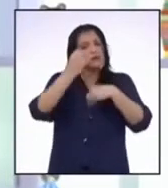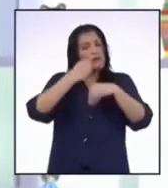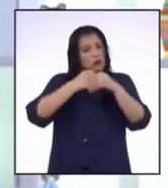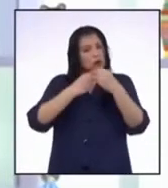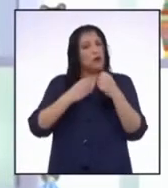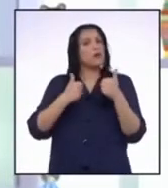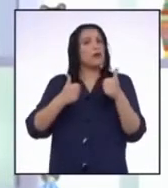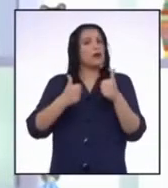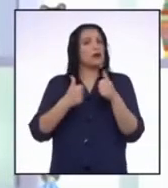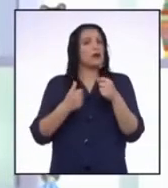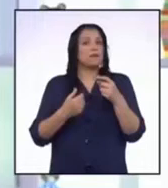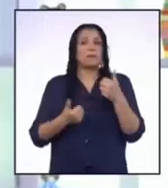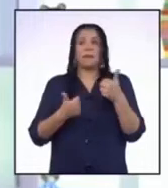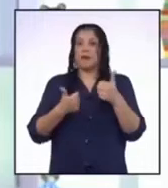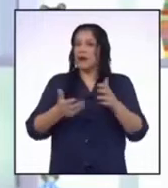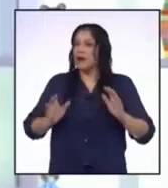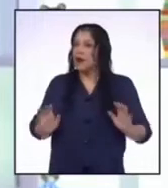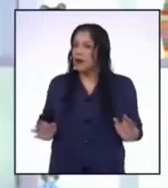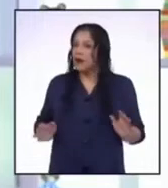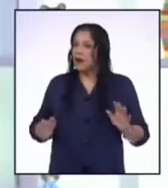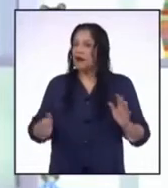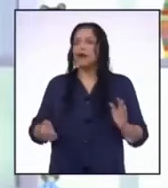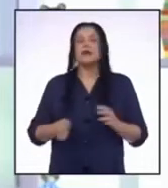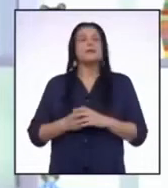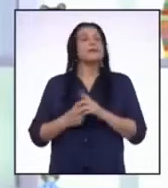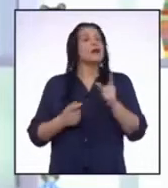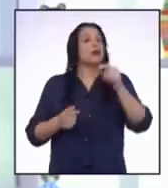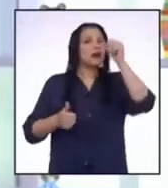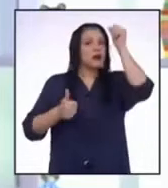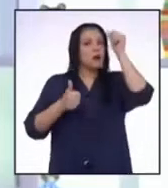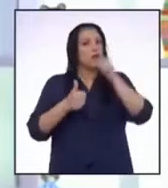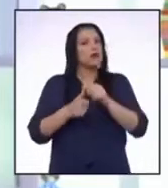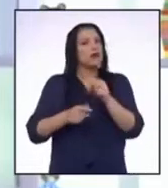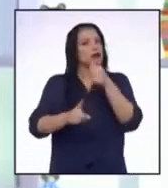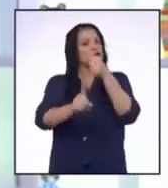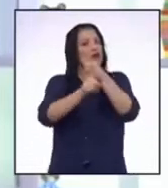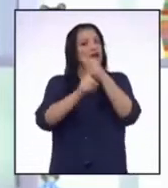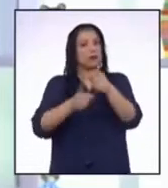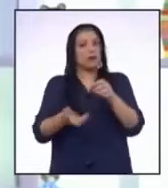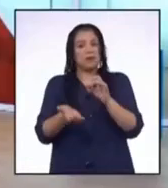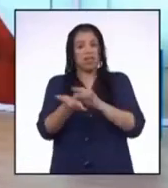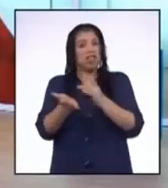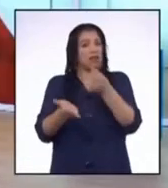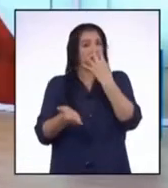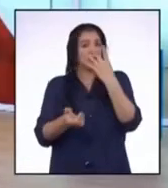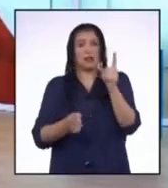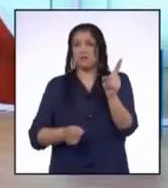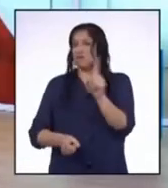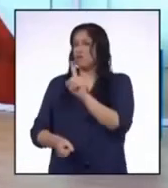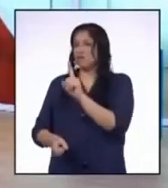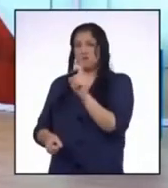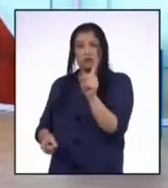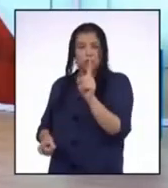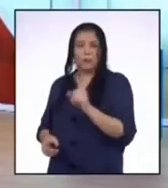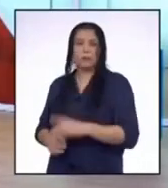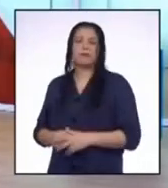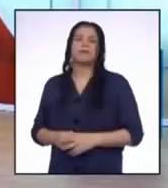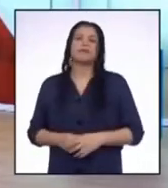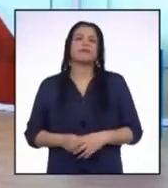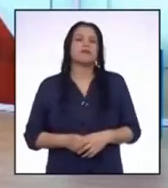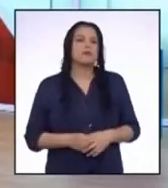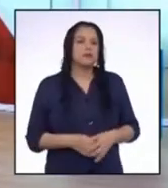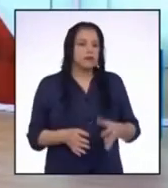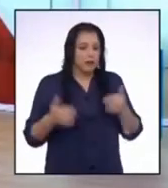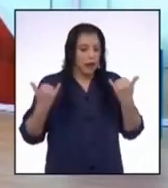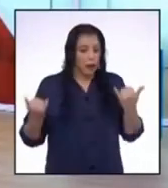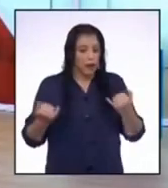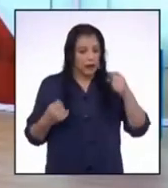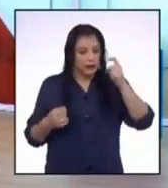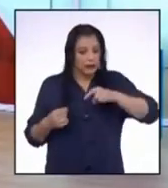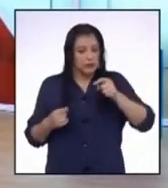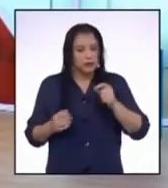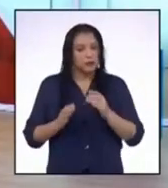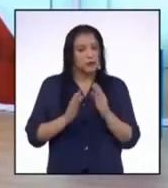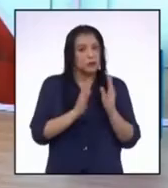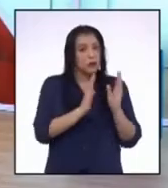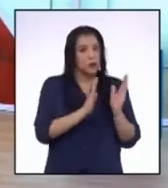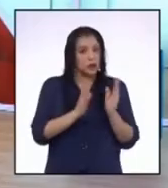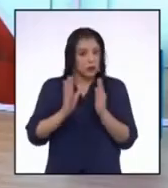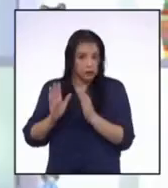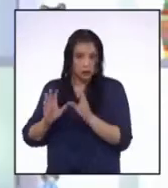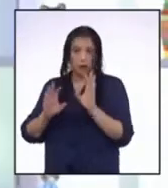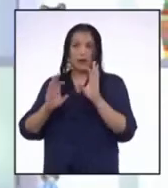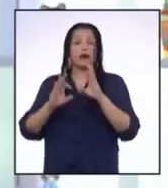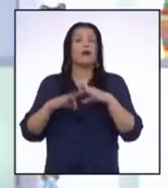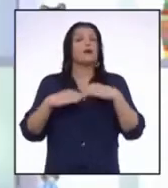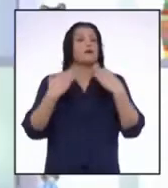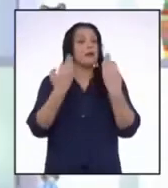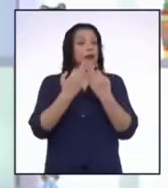alimenticio adecuado. Y recuerden que no deben automedicarse. En las condiciones actuales necesitamos organizarnos con la